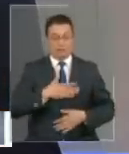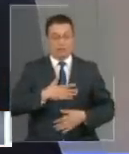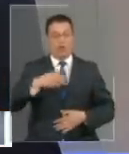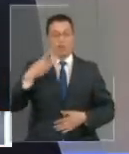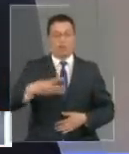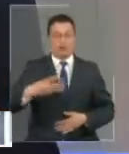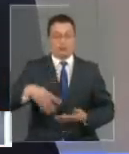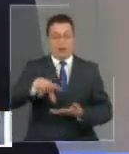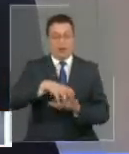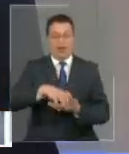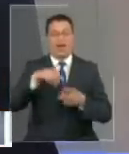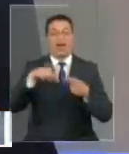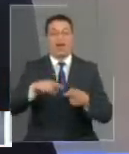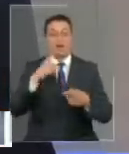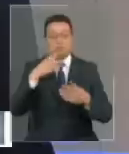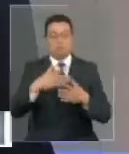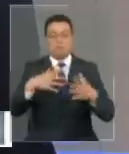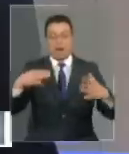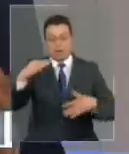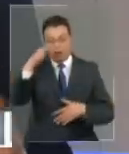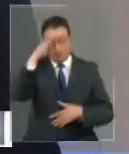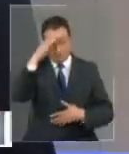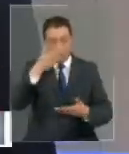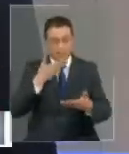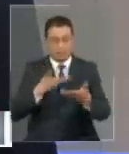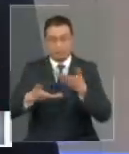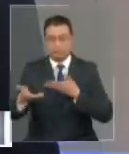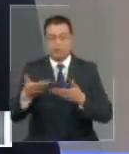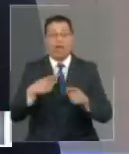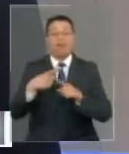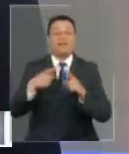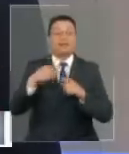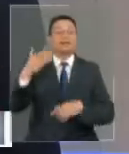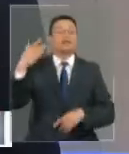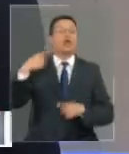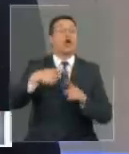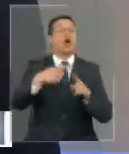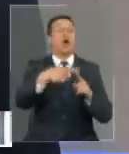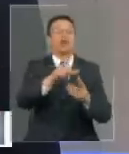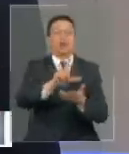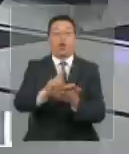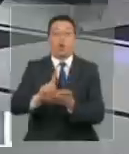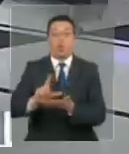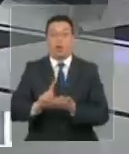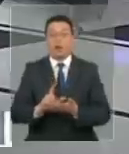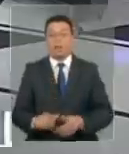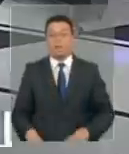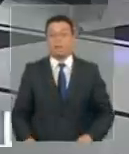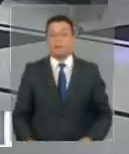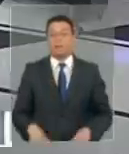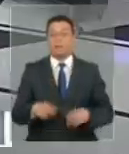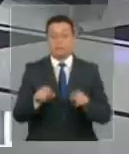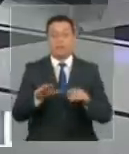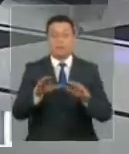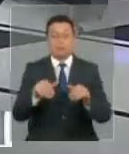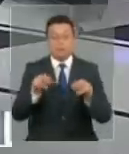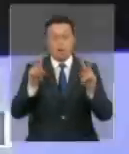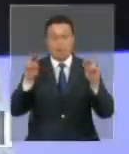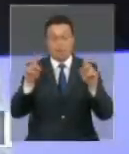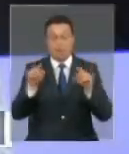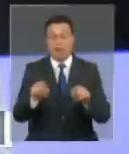que ha ido incrementando la confianza, a diferencia de lo que ha pasado en muchos lugares. La verdad es que si mantenemos el tema,